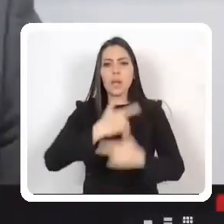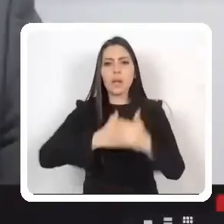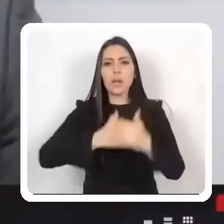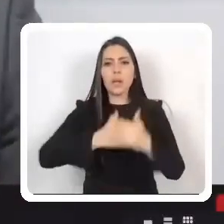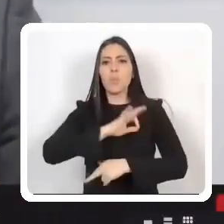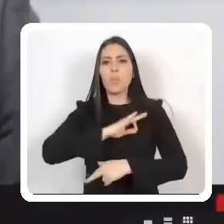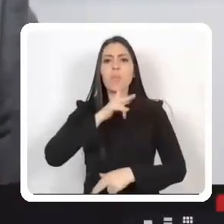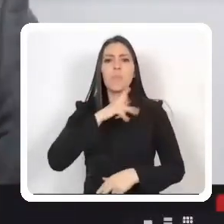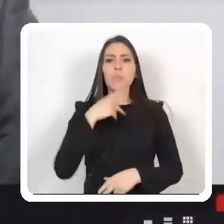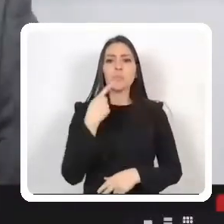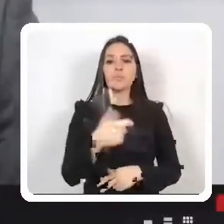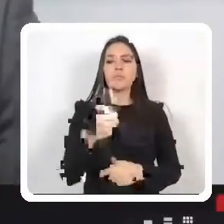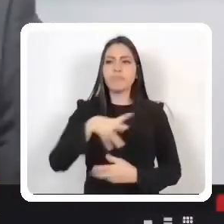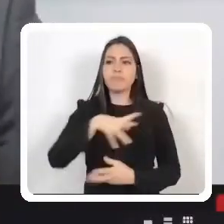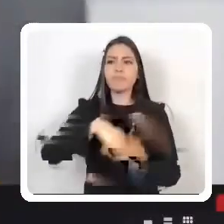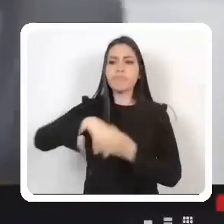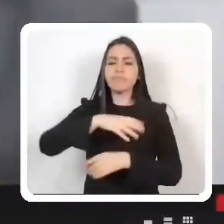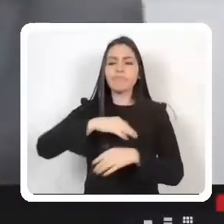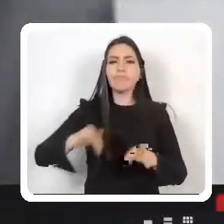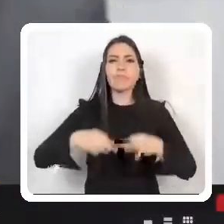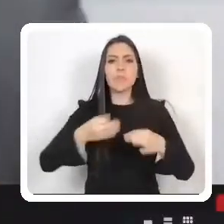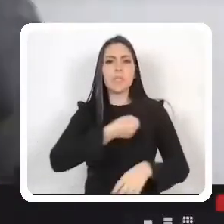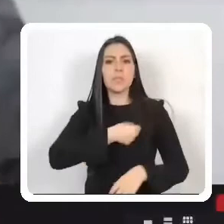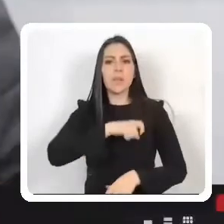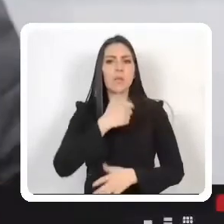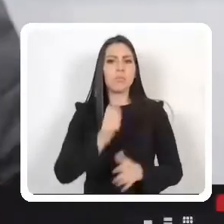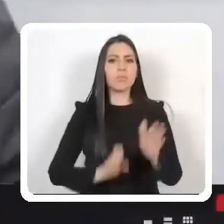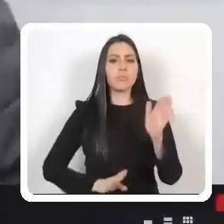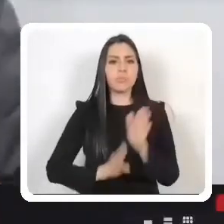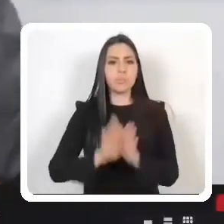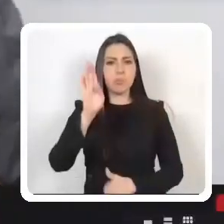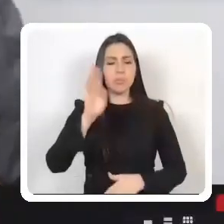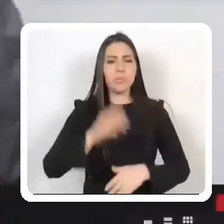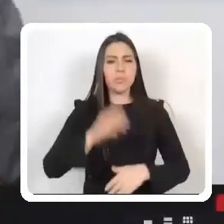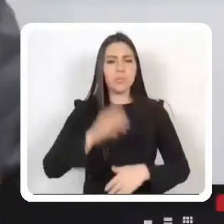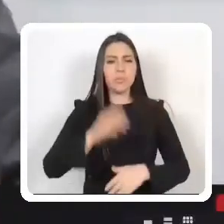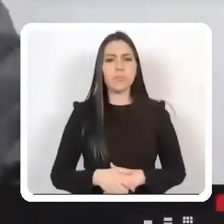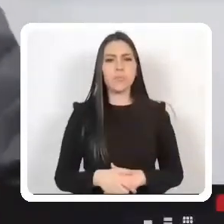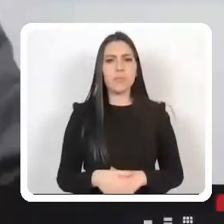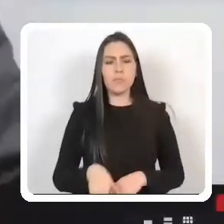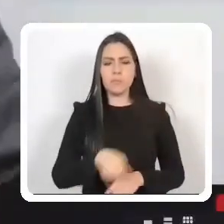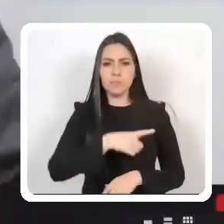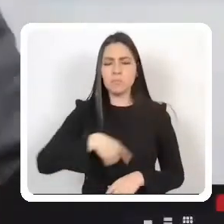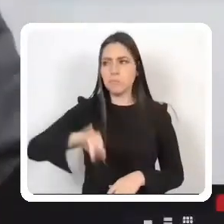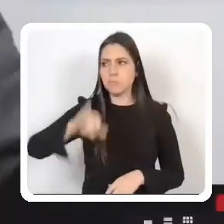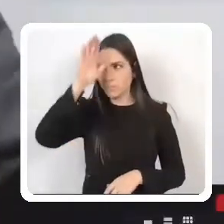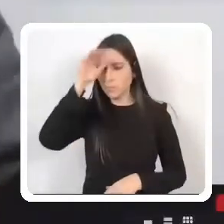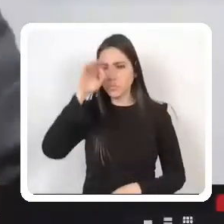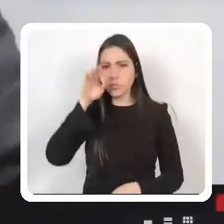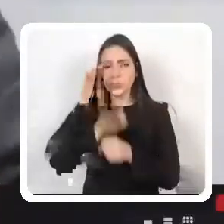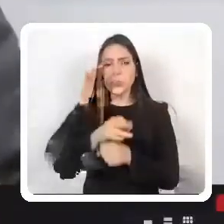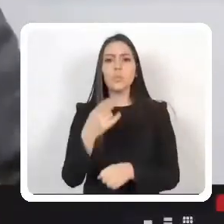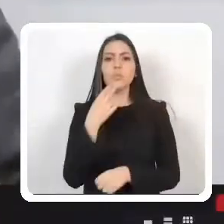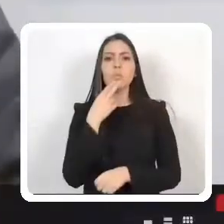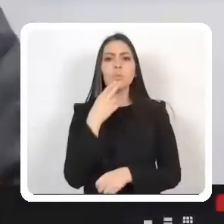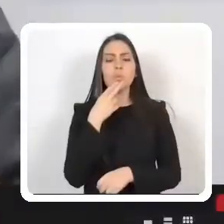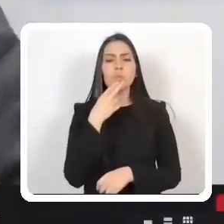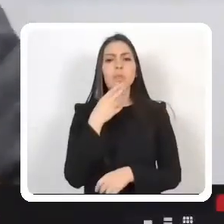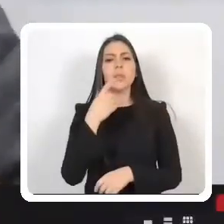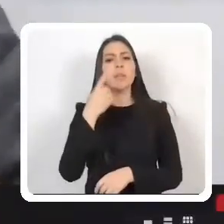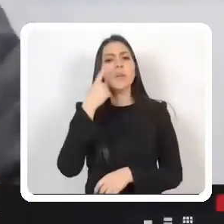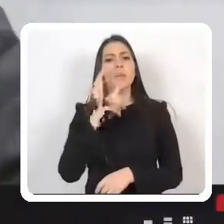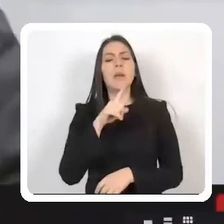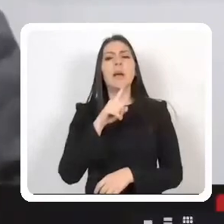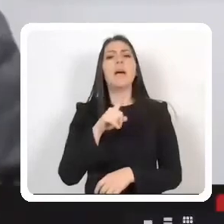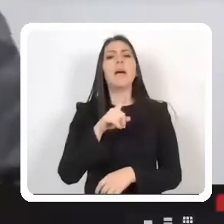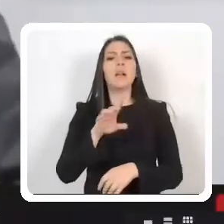alcanzar finanzas sanas. Estamos en pro de la utilización de los procesos energéticos limpios, a